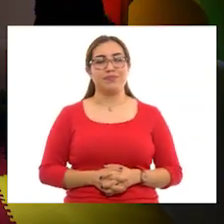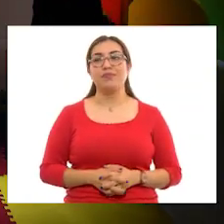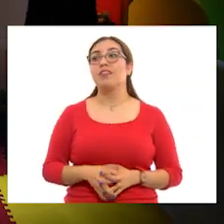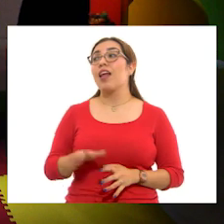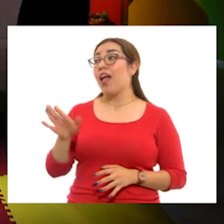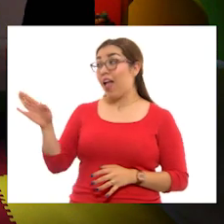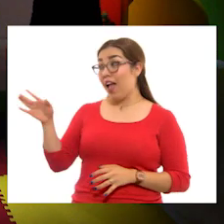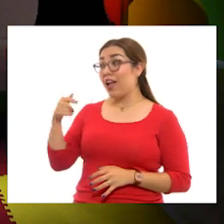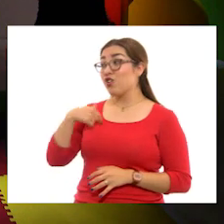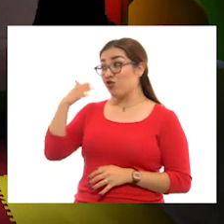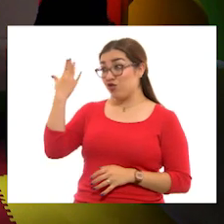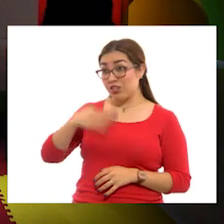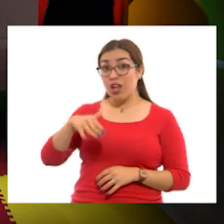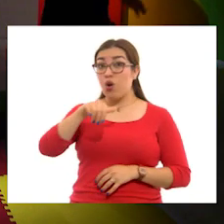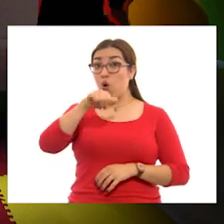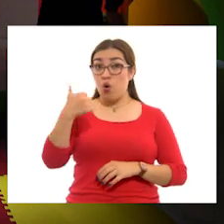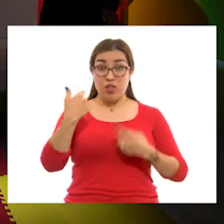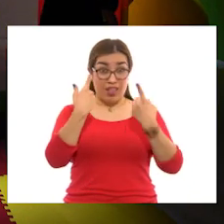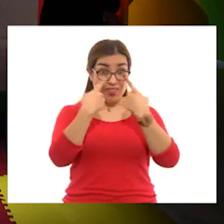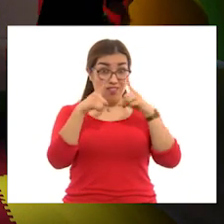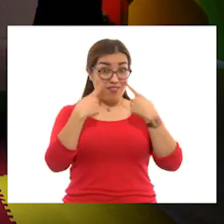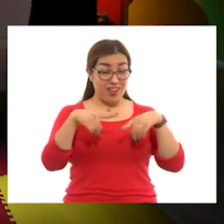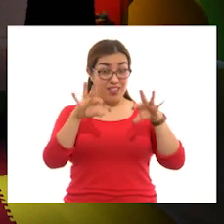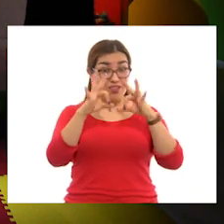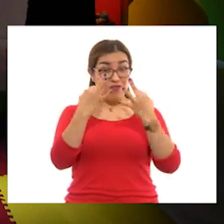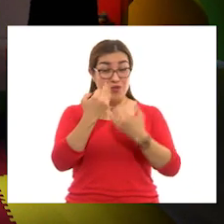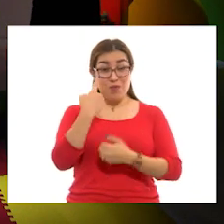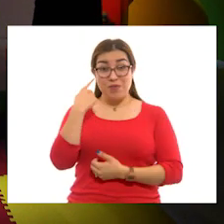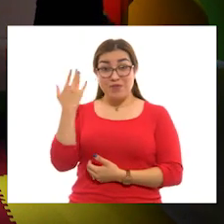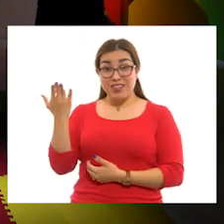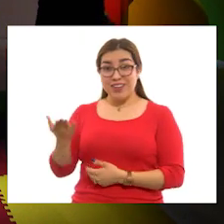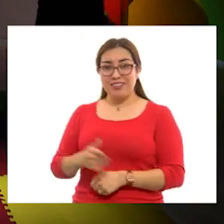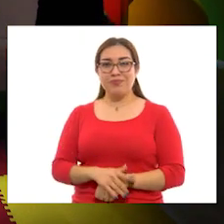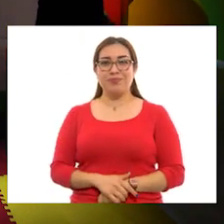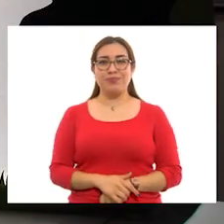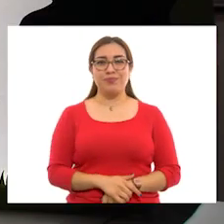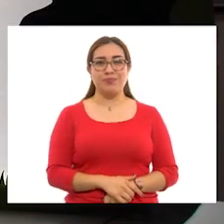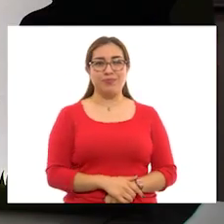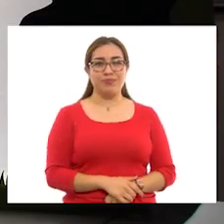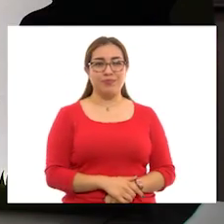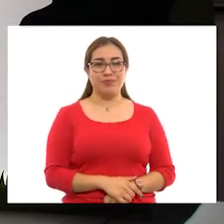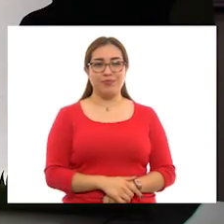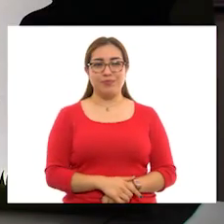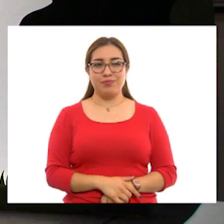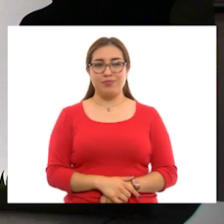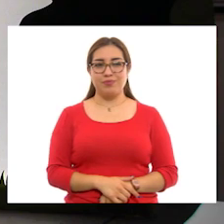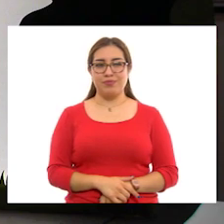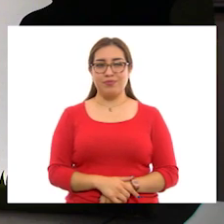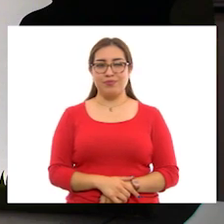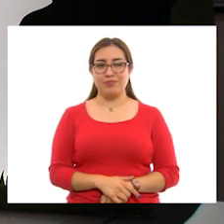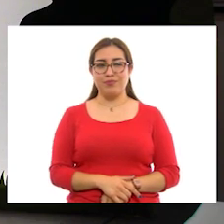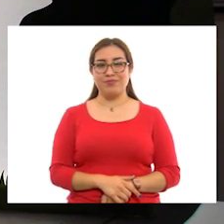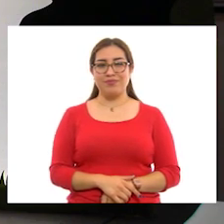Pero me sé otras formas, eh. Miren, miren esta. ¿Qué más? ¡Guau!